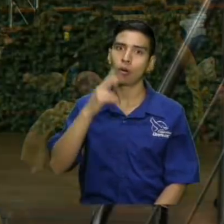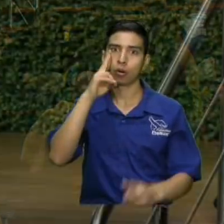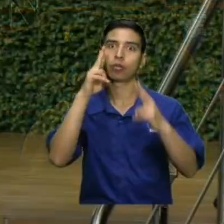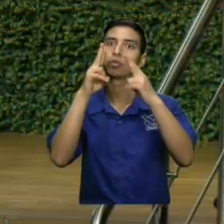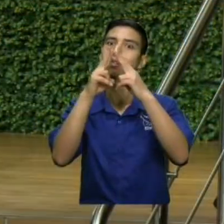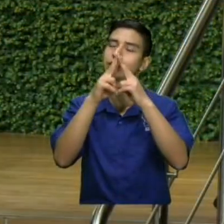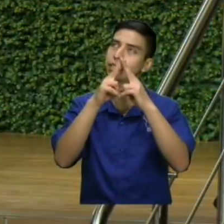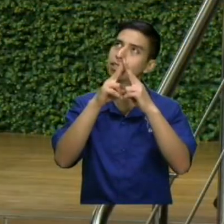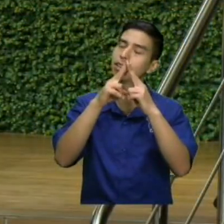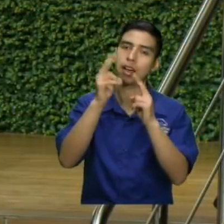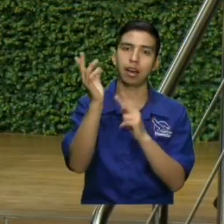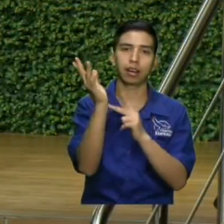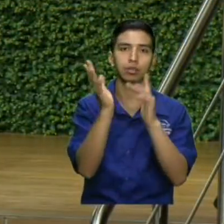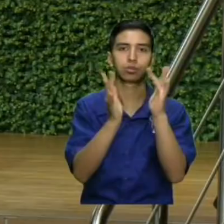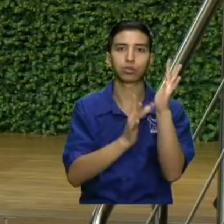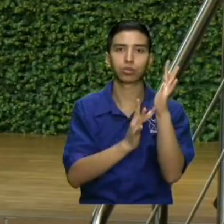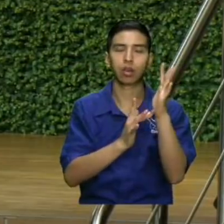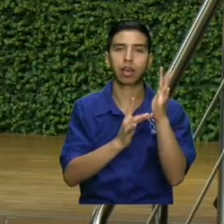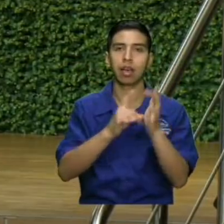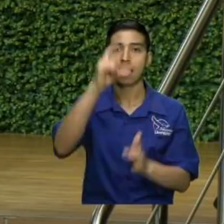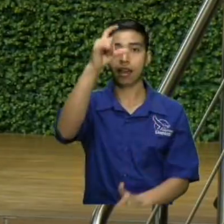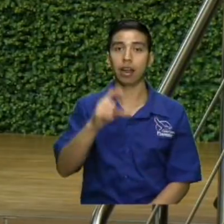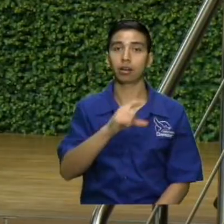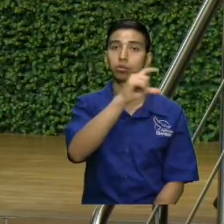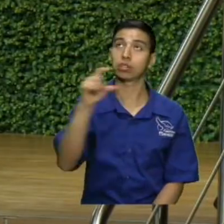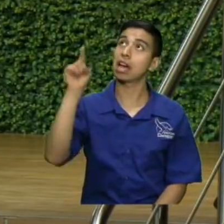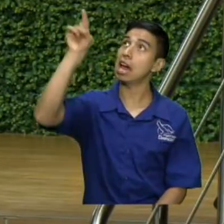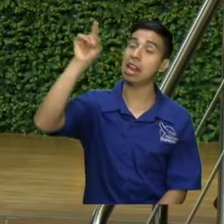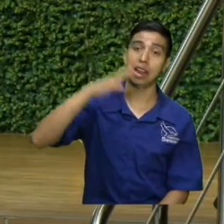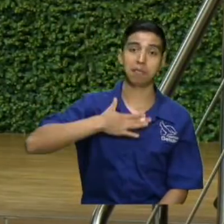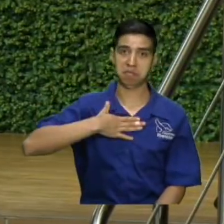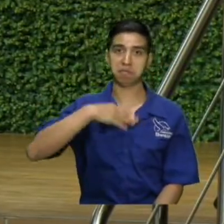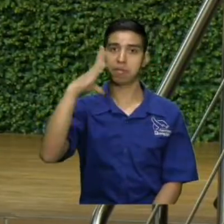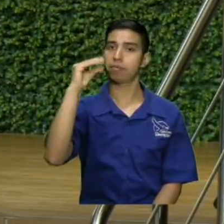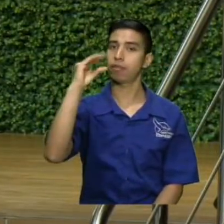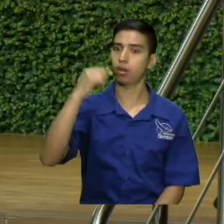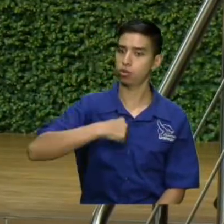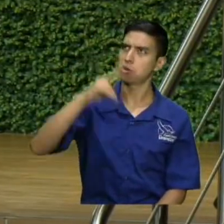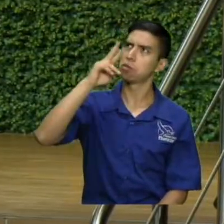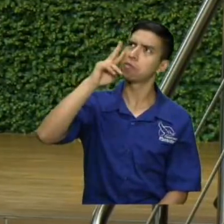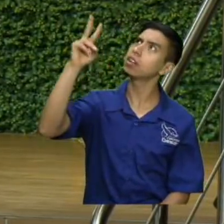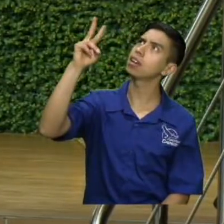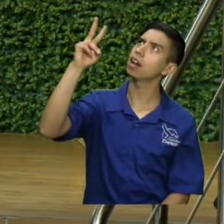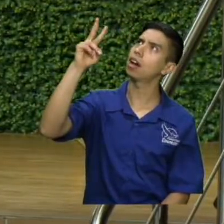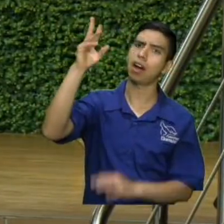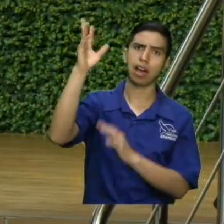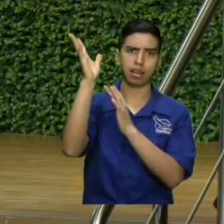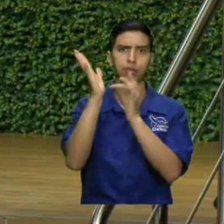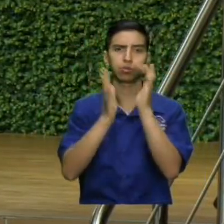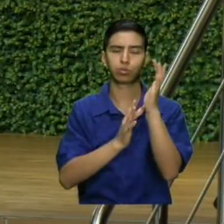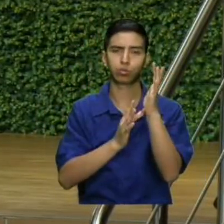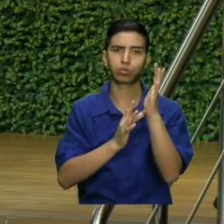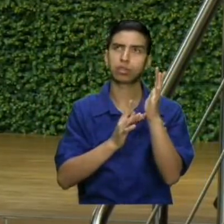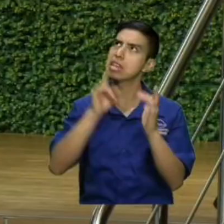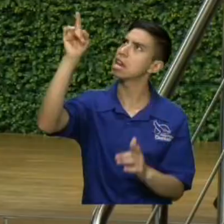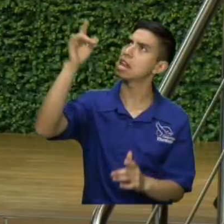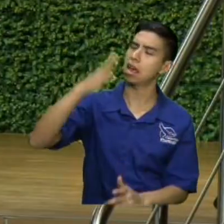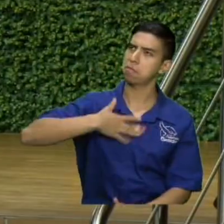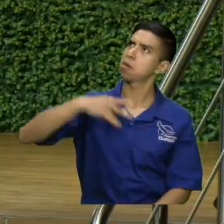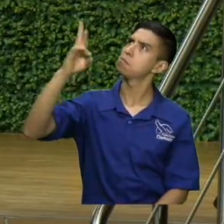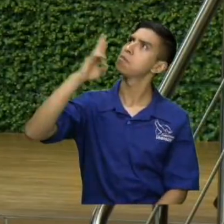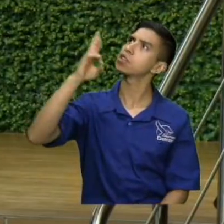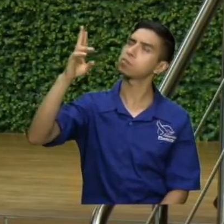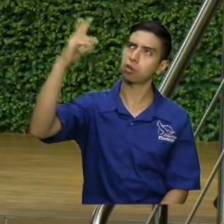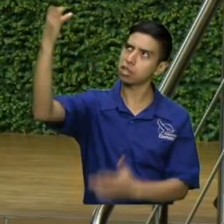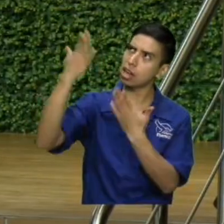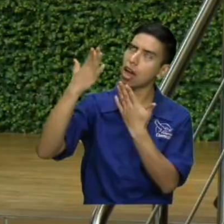en la cruz. Y me hablaba, y yo lo miraba, y yo le contestaba, y él me volvía a hablar. Y eso usted lo